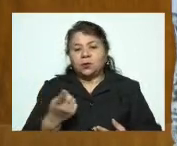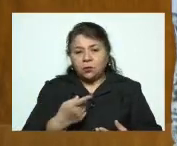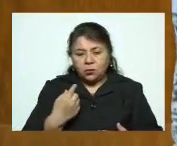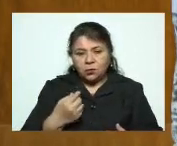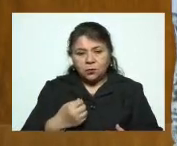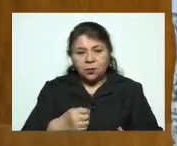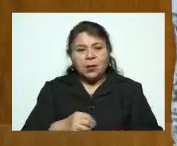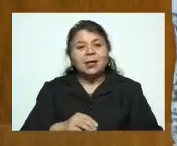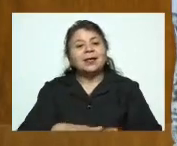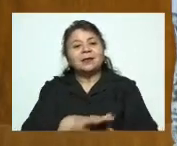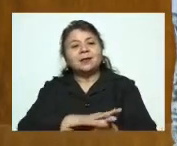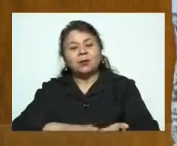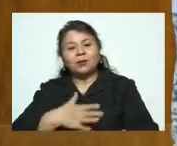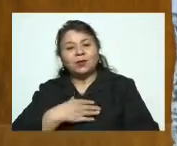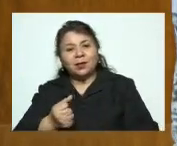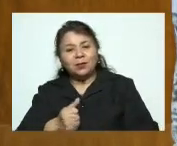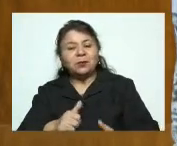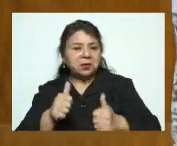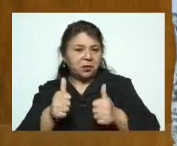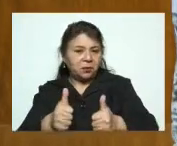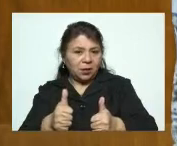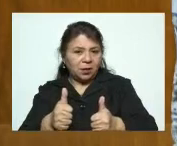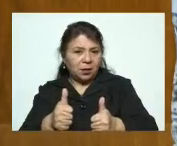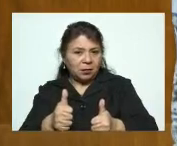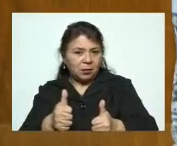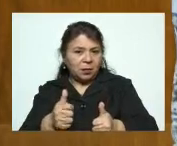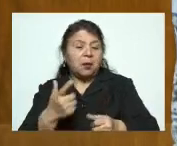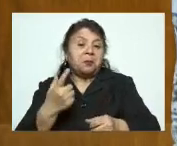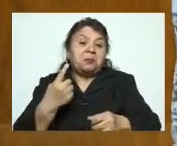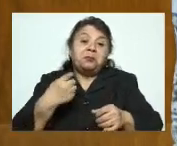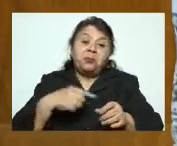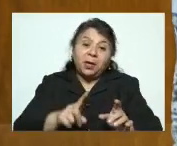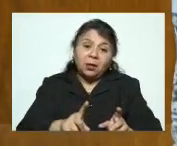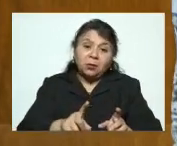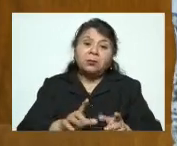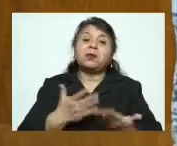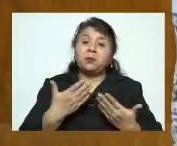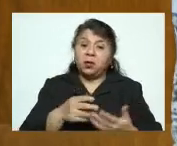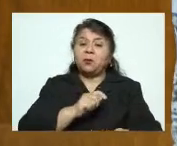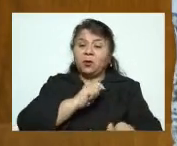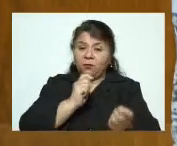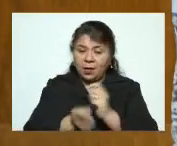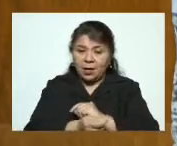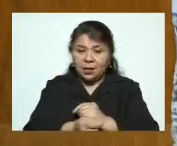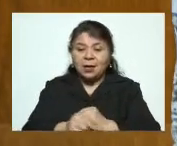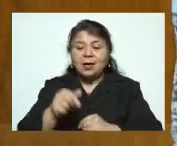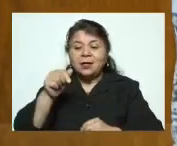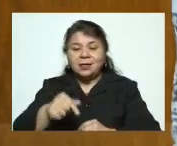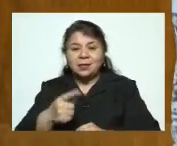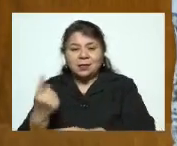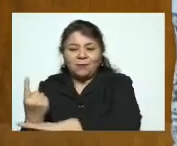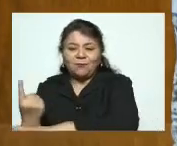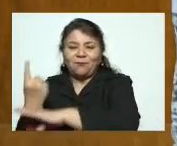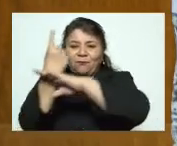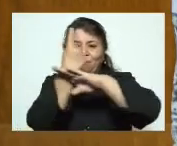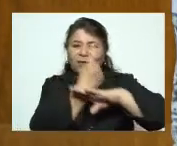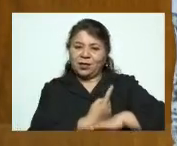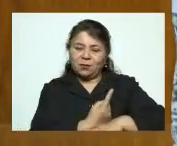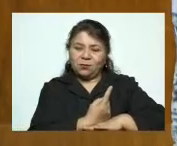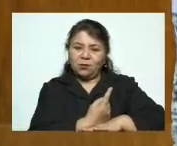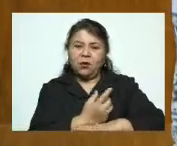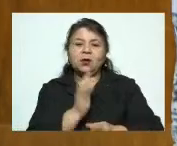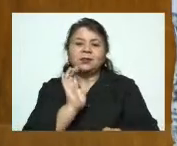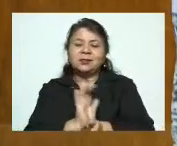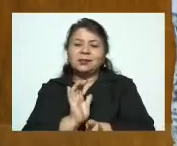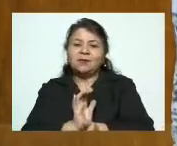Y esta medida de pasar a fase 1 es para amortiguar la diseminación del virus en la provincia de San Juan. Pero con el